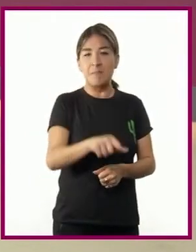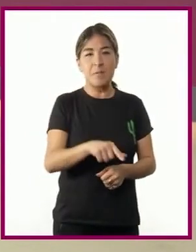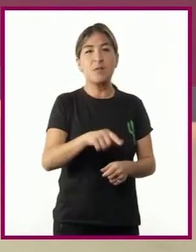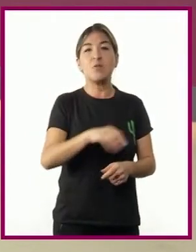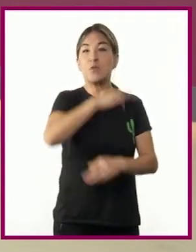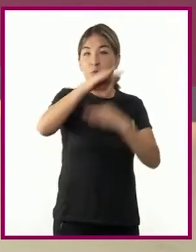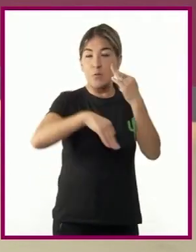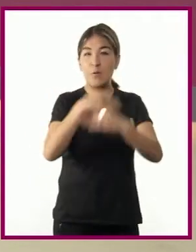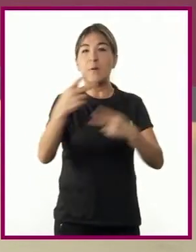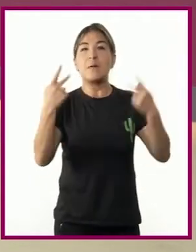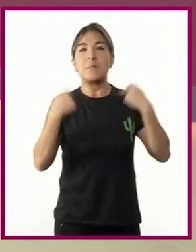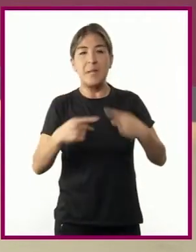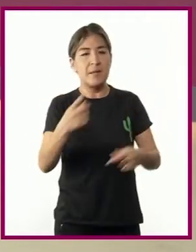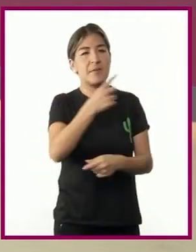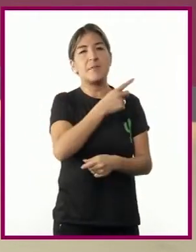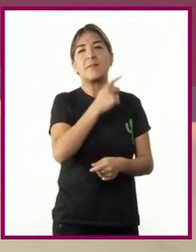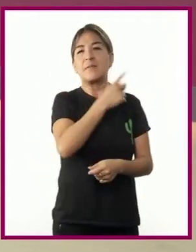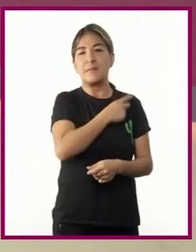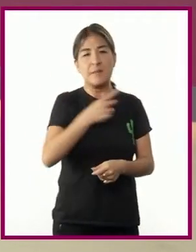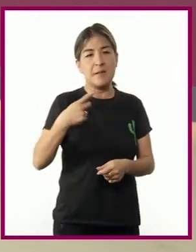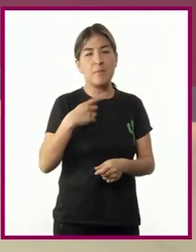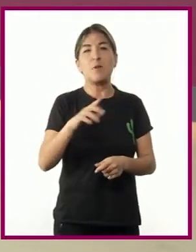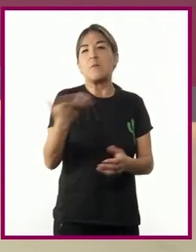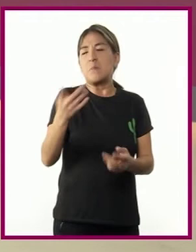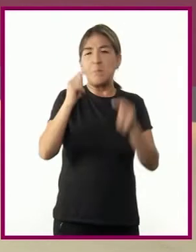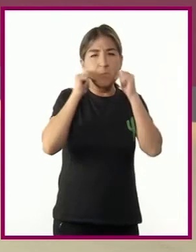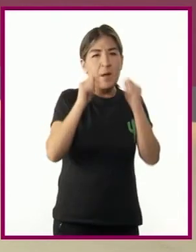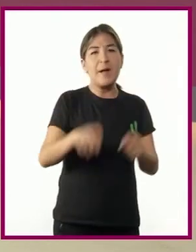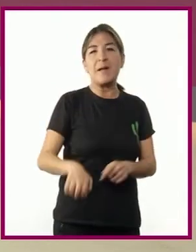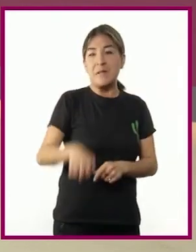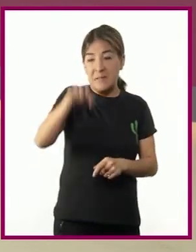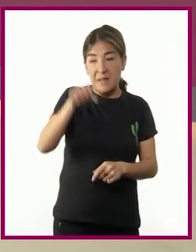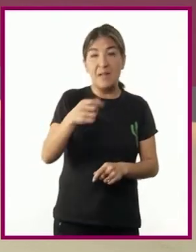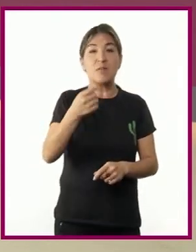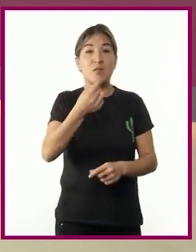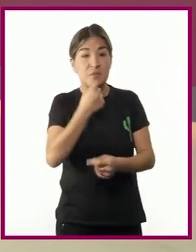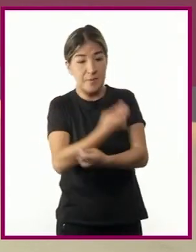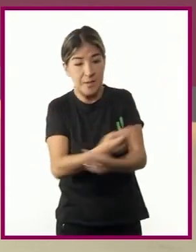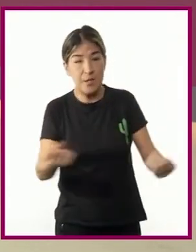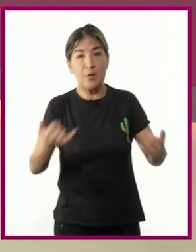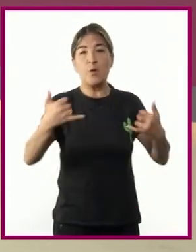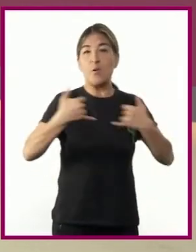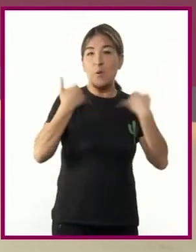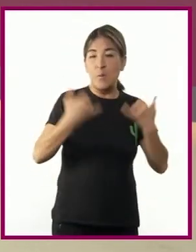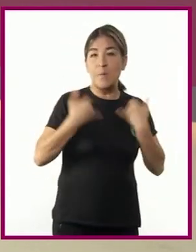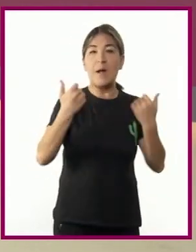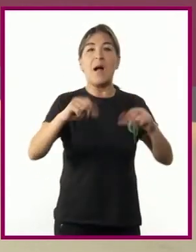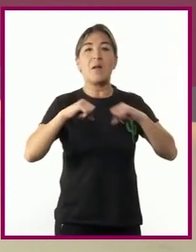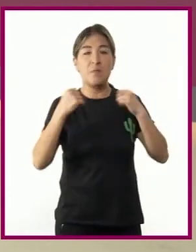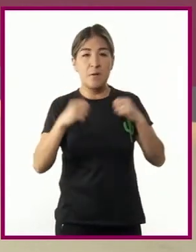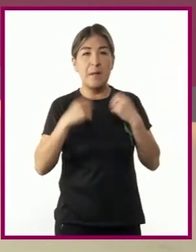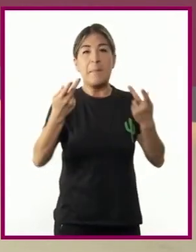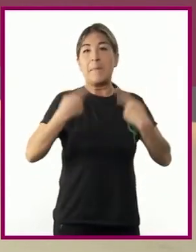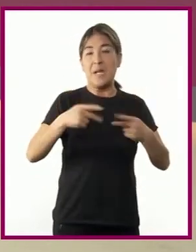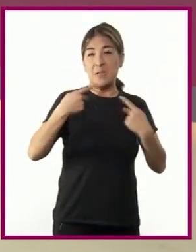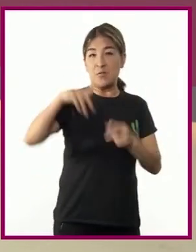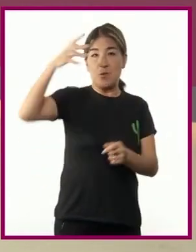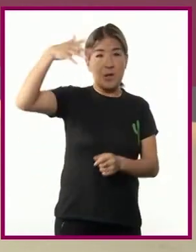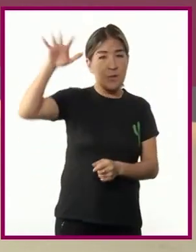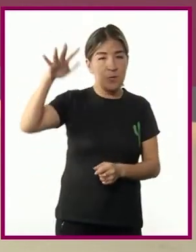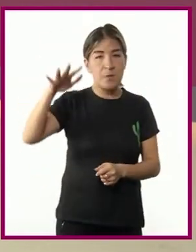las personas, independientemente de la edad, niñas, niños, adolescentes, jóvenes y personas